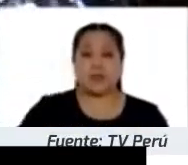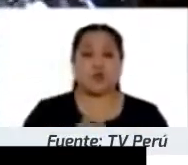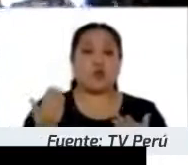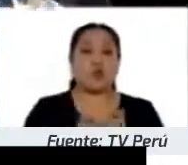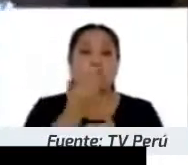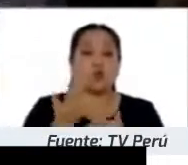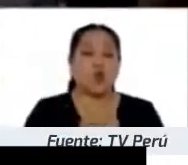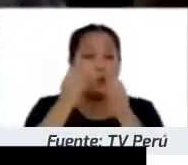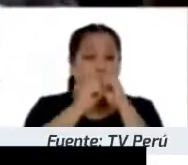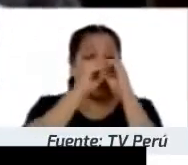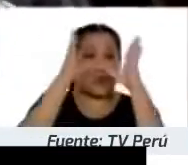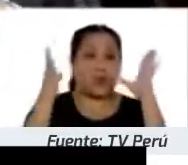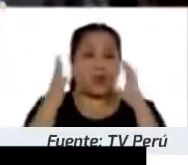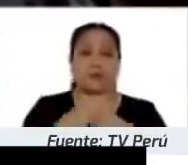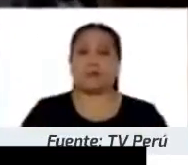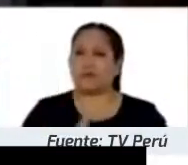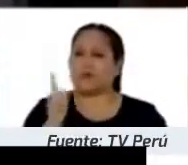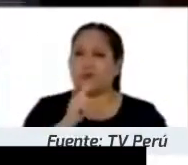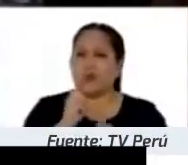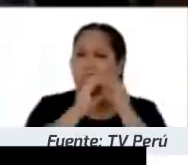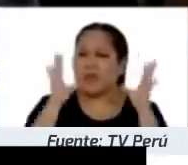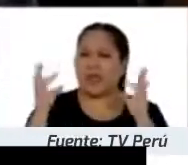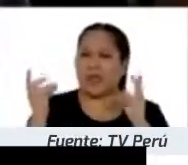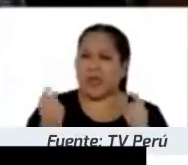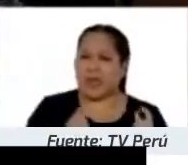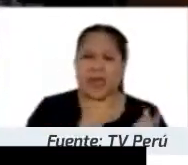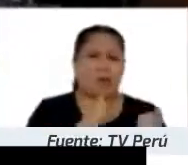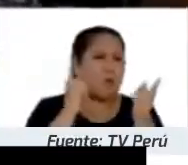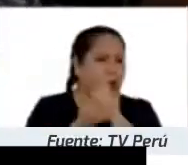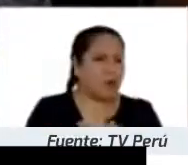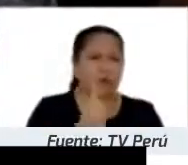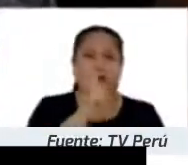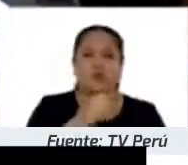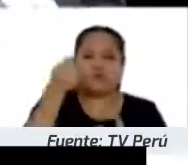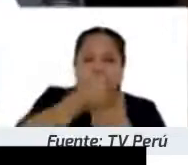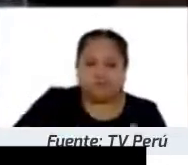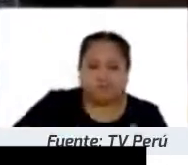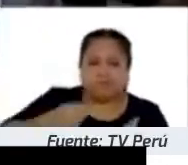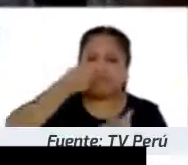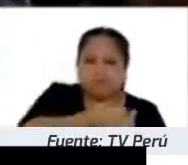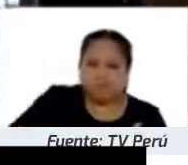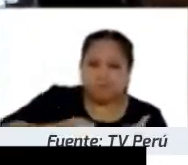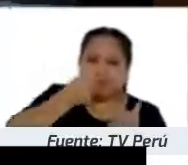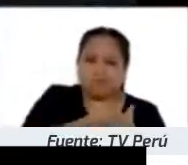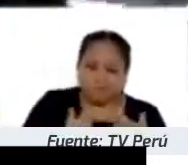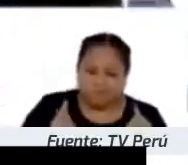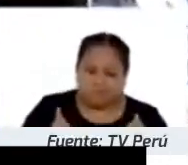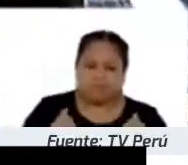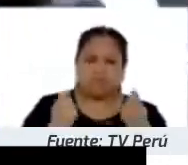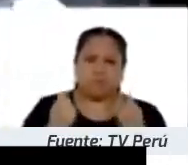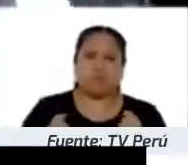nuevo día, no un día de cambio inmediato, sino es una lucha para otra vez